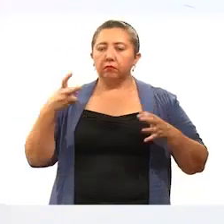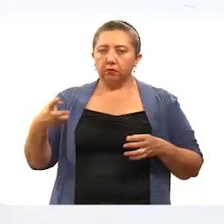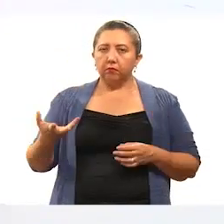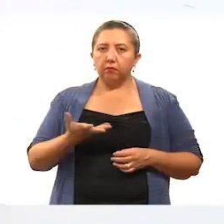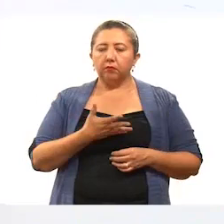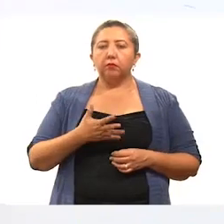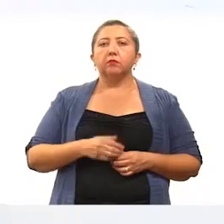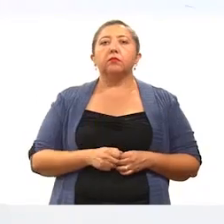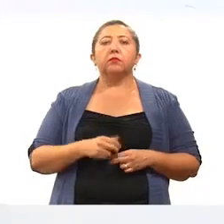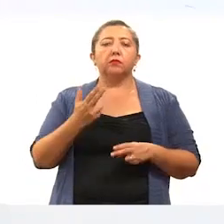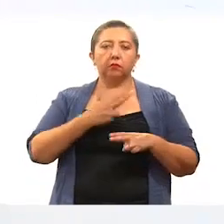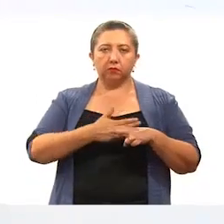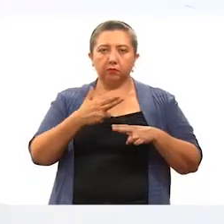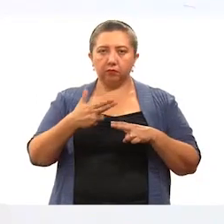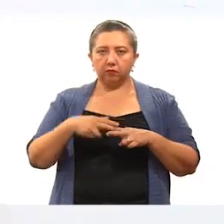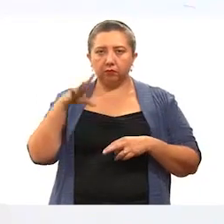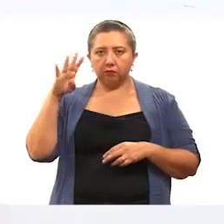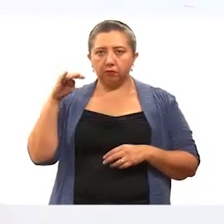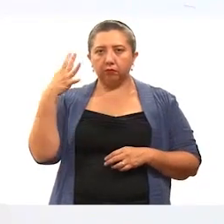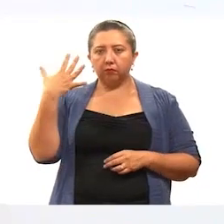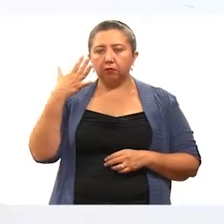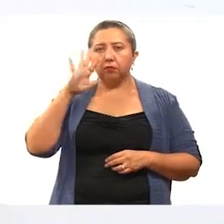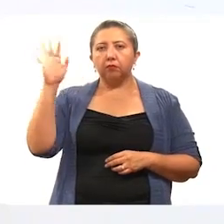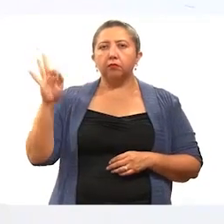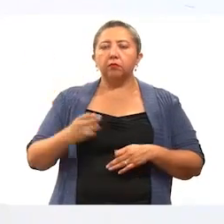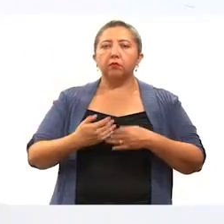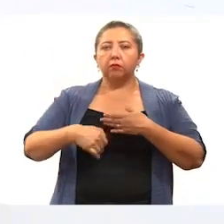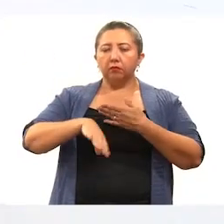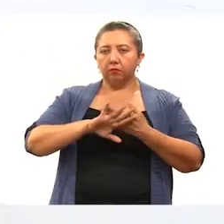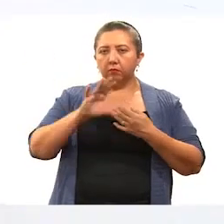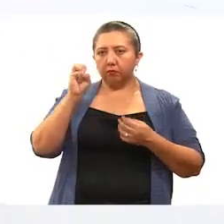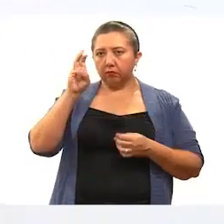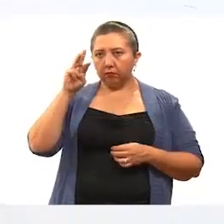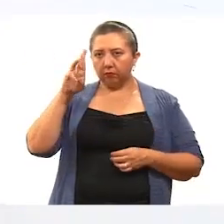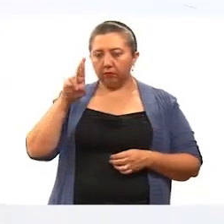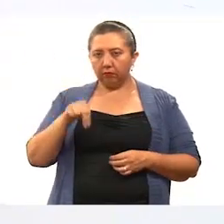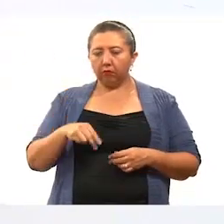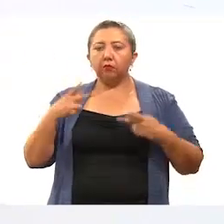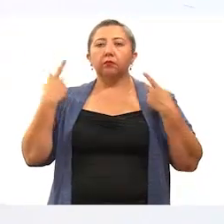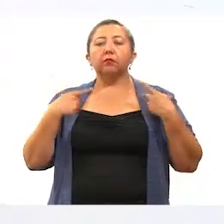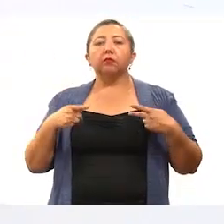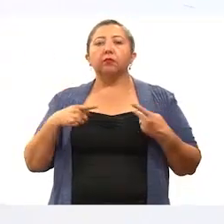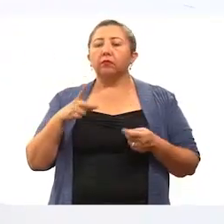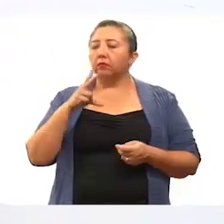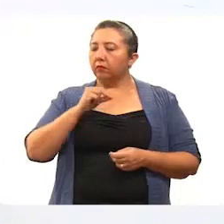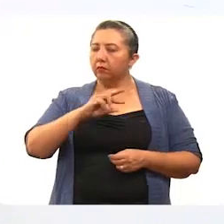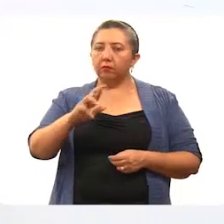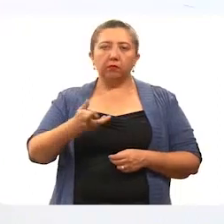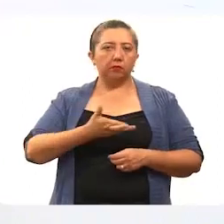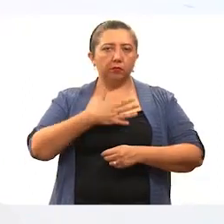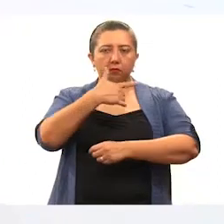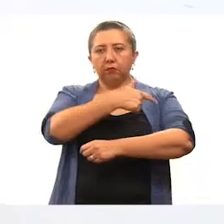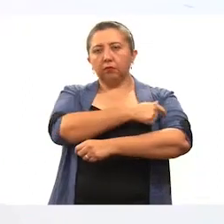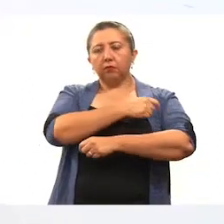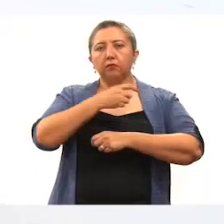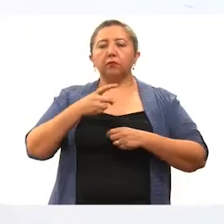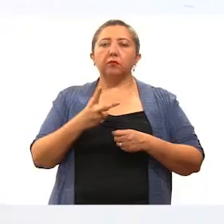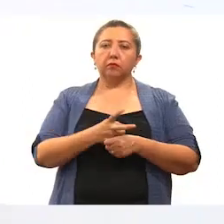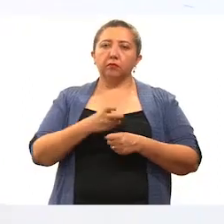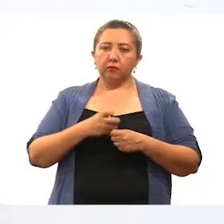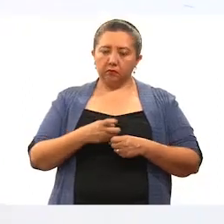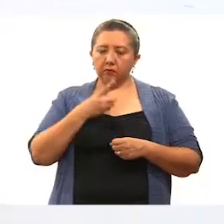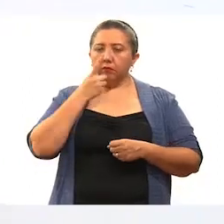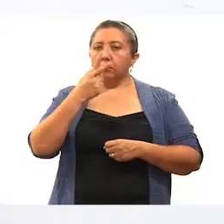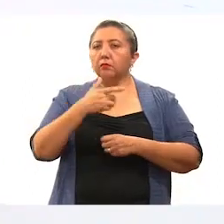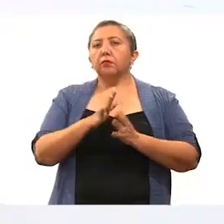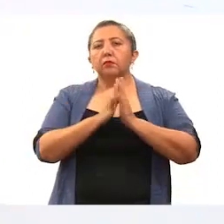estos tienen una cobertura hasta del 95% contra Ómicron. Las personas que no han recibido la vacuna se les invita a